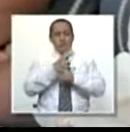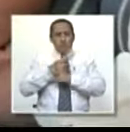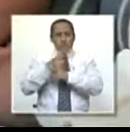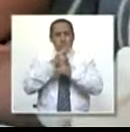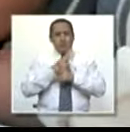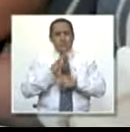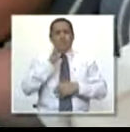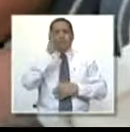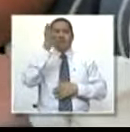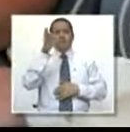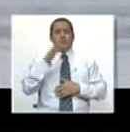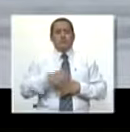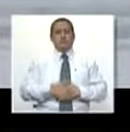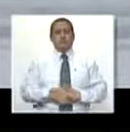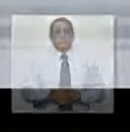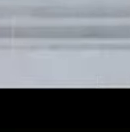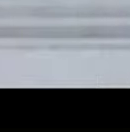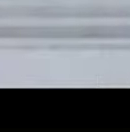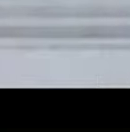cuidar del